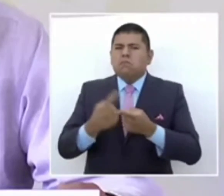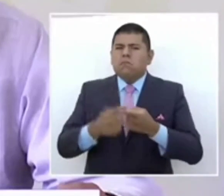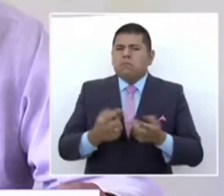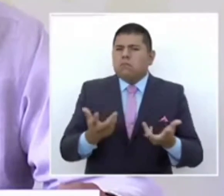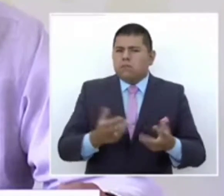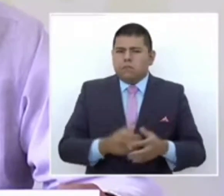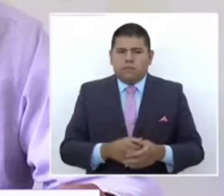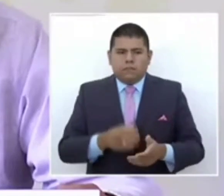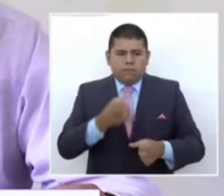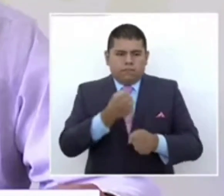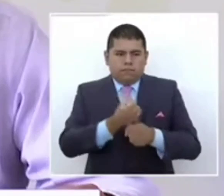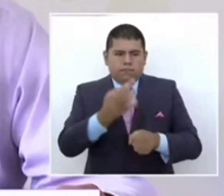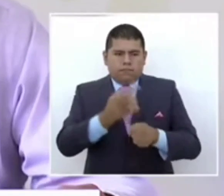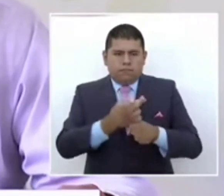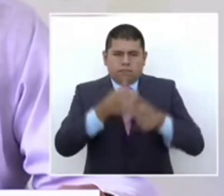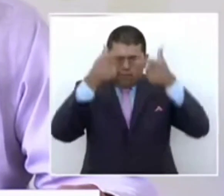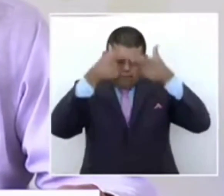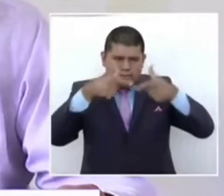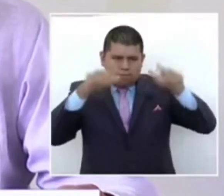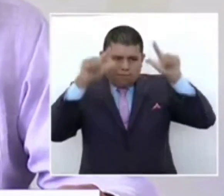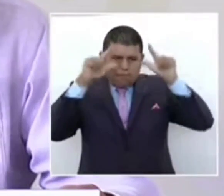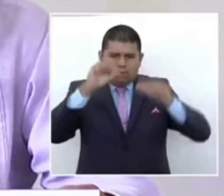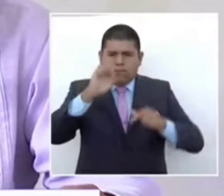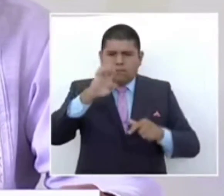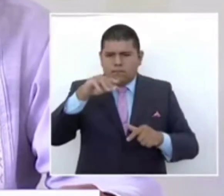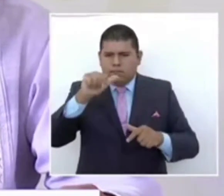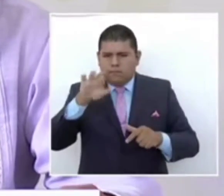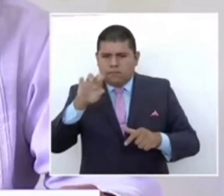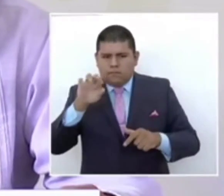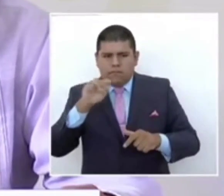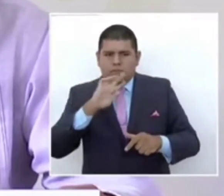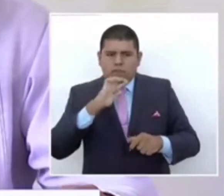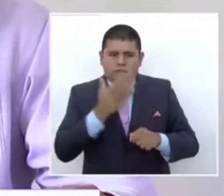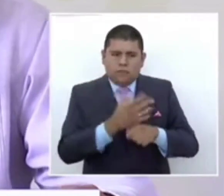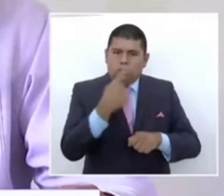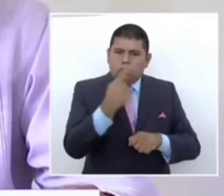Secretaría de Marina y va a ser de mucha utilidad.